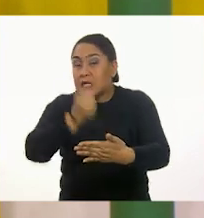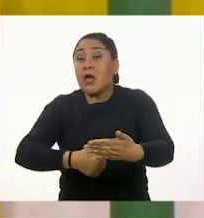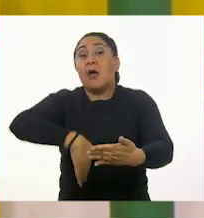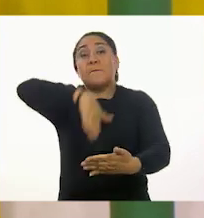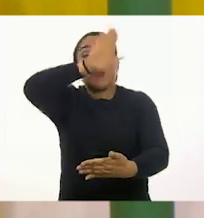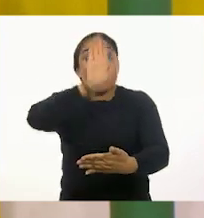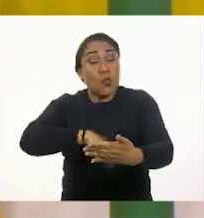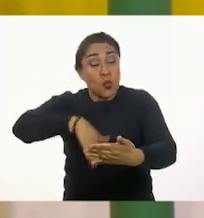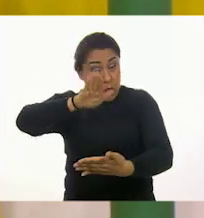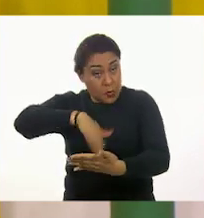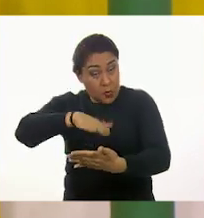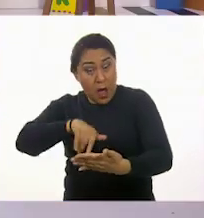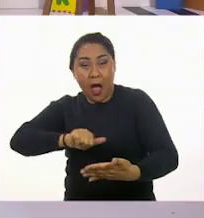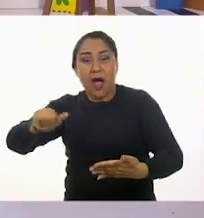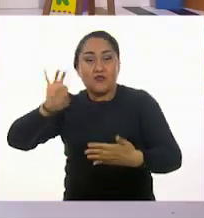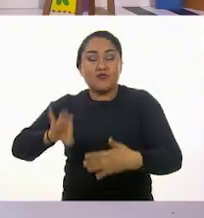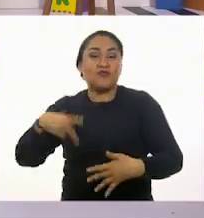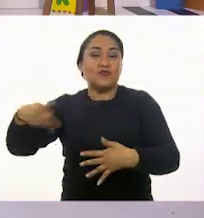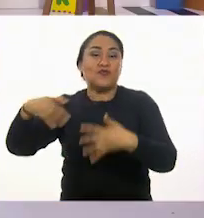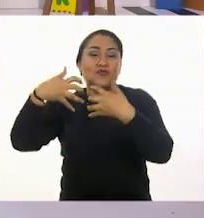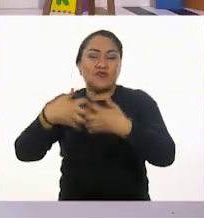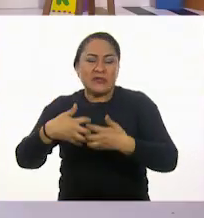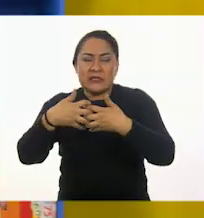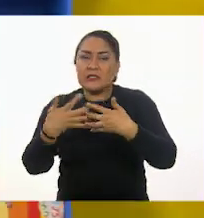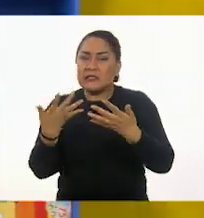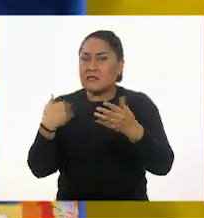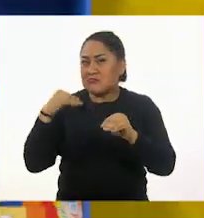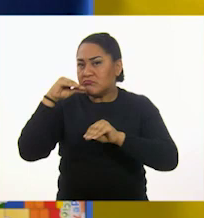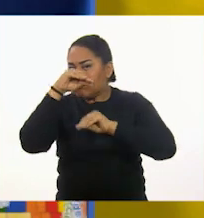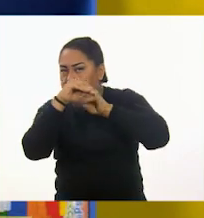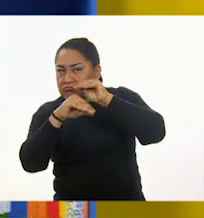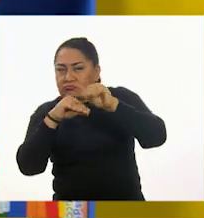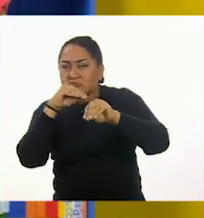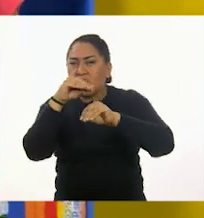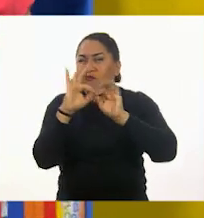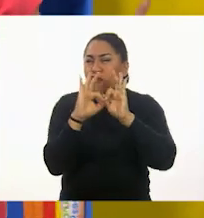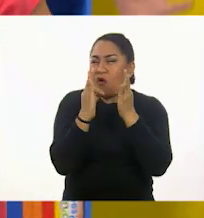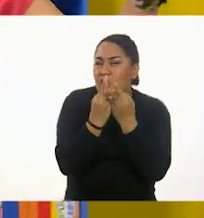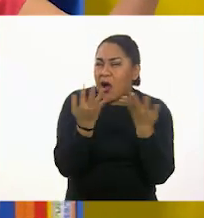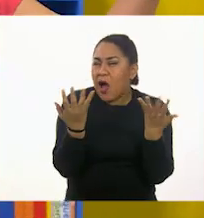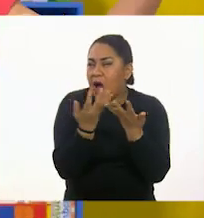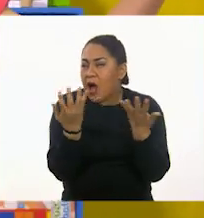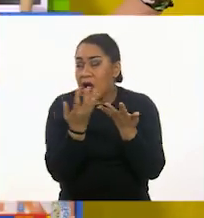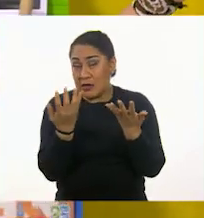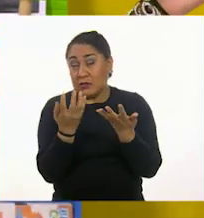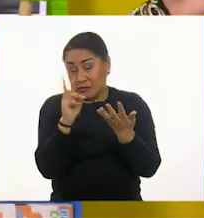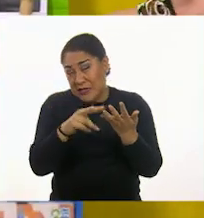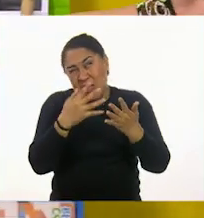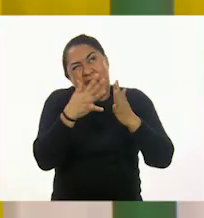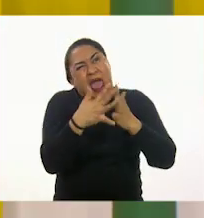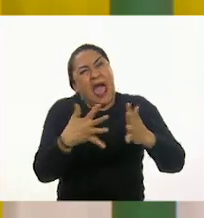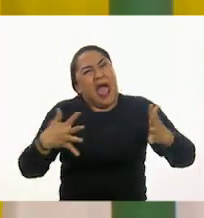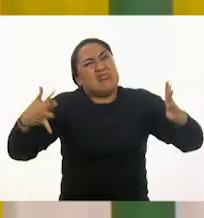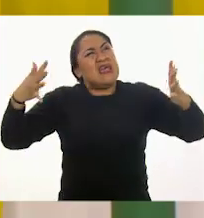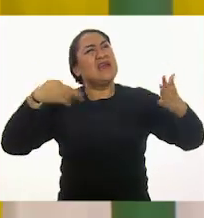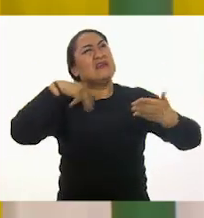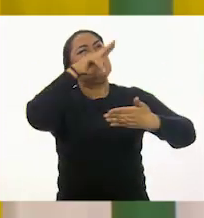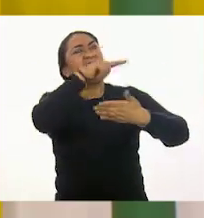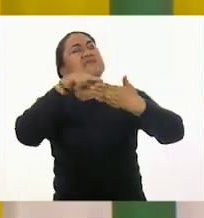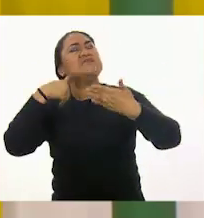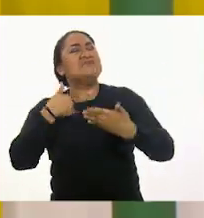pinturas industriales, crear texturas, todo en grande. Porque yo creo